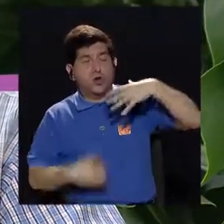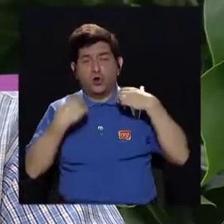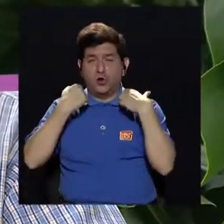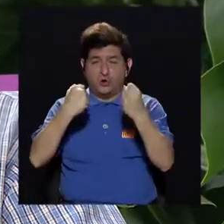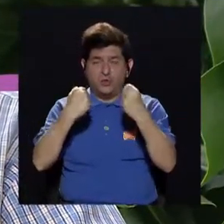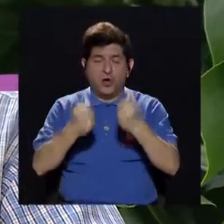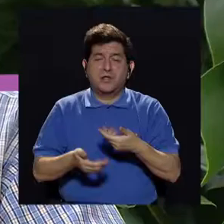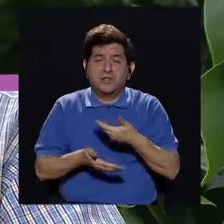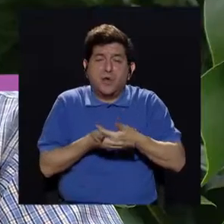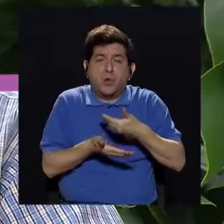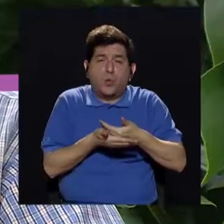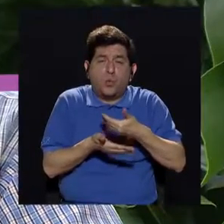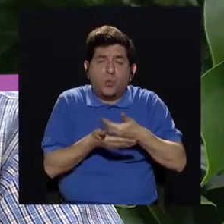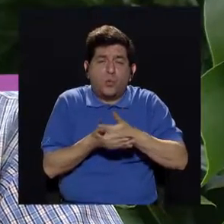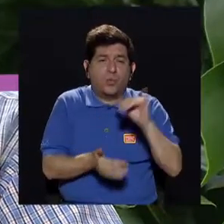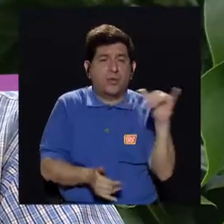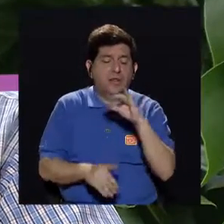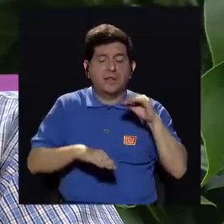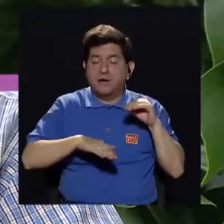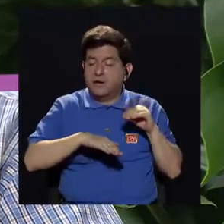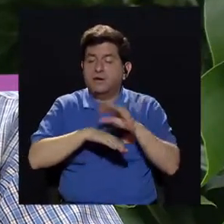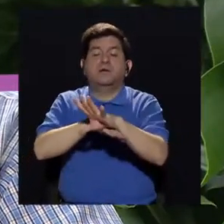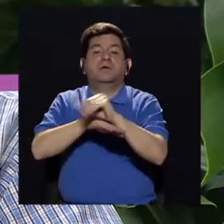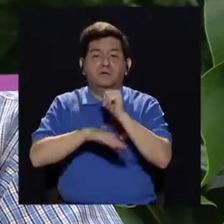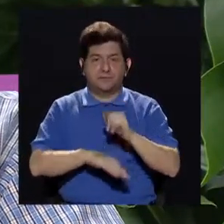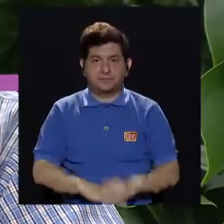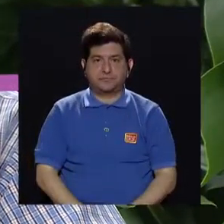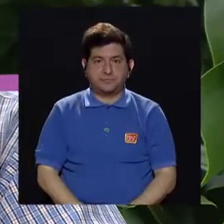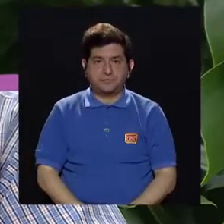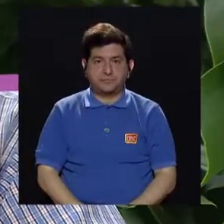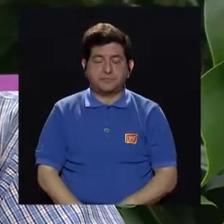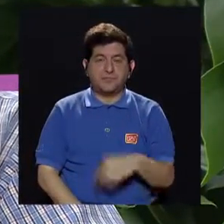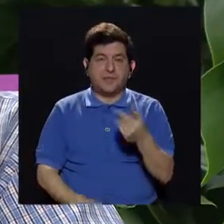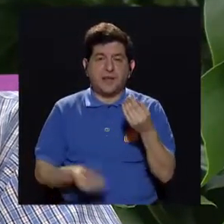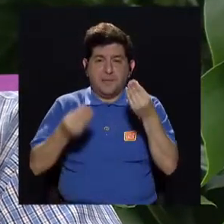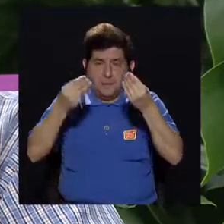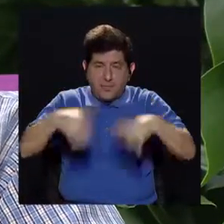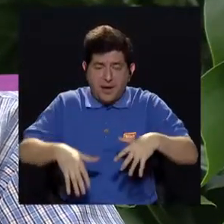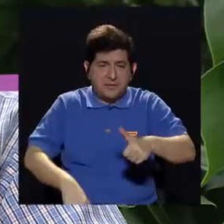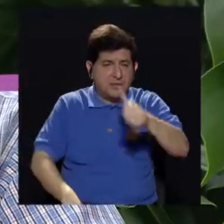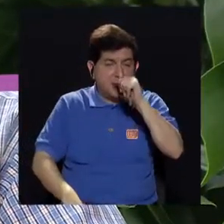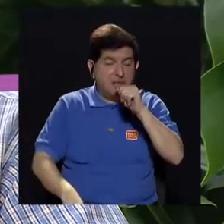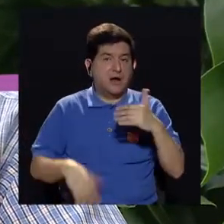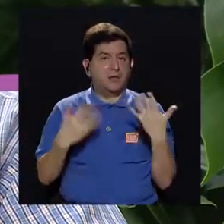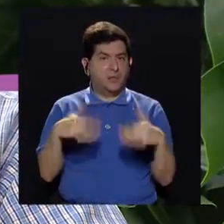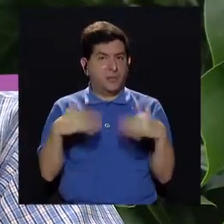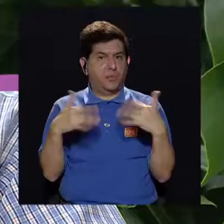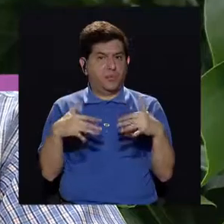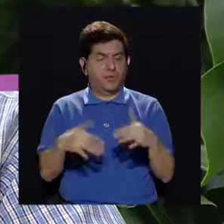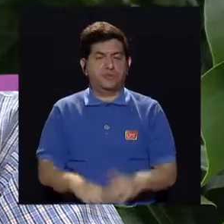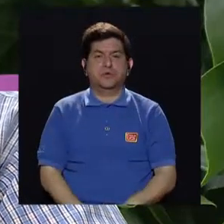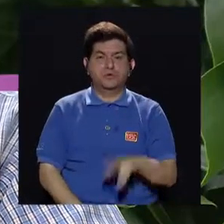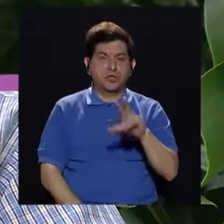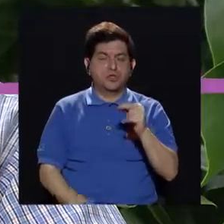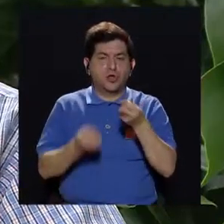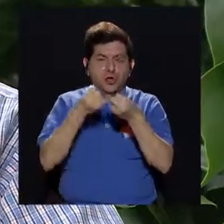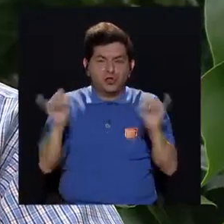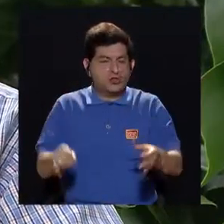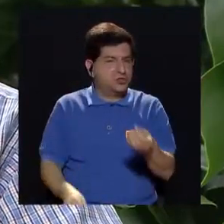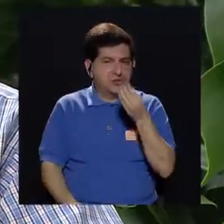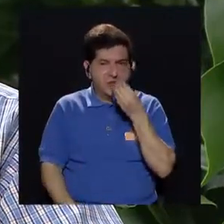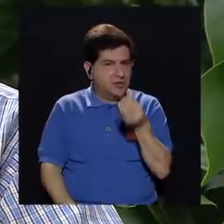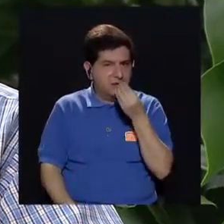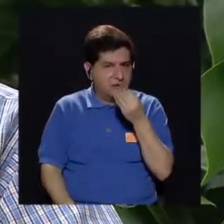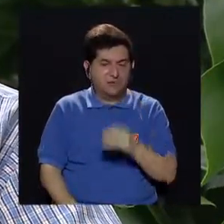Y los niveles de humedad también hay que considerarlos, eso influye mucho, ¿verdad? La deshidratación es muy grande. Entonces los ideales serían que no sean ayunas,